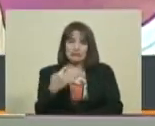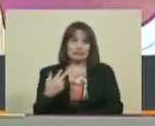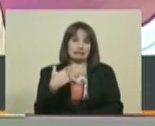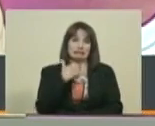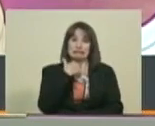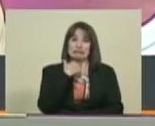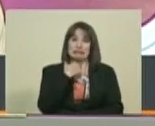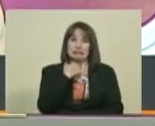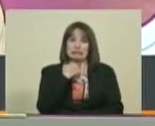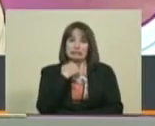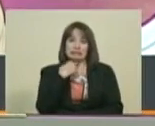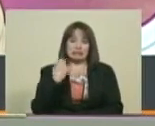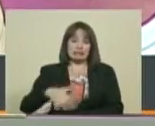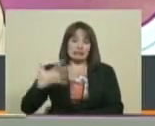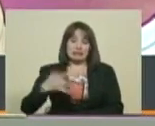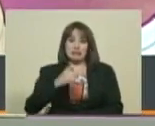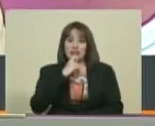petrolera,